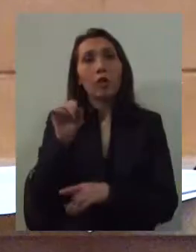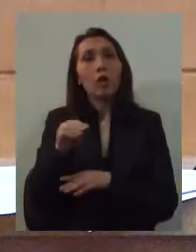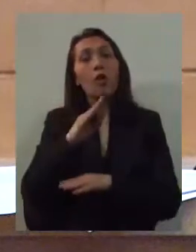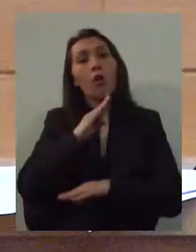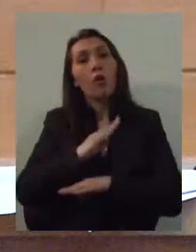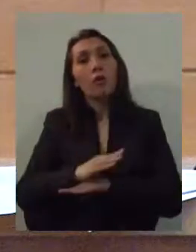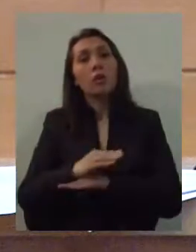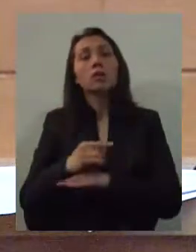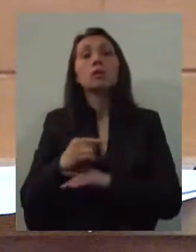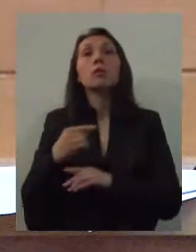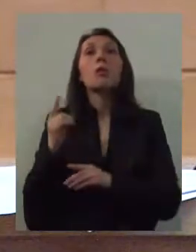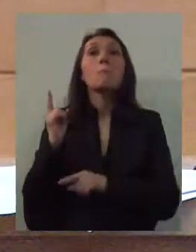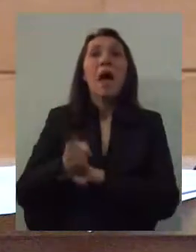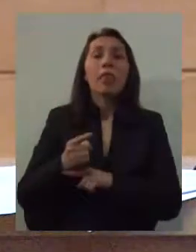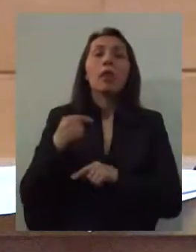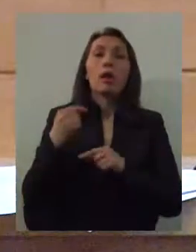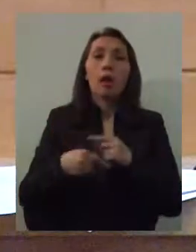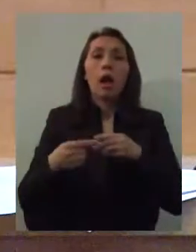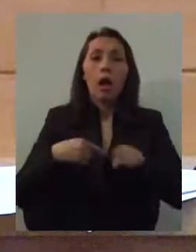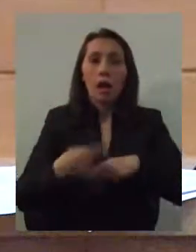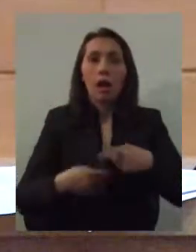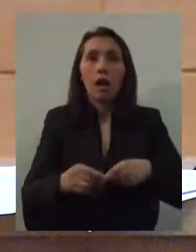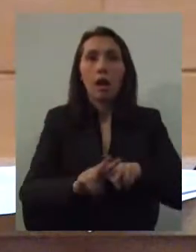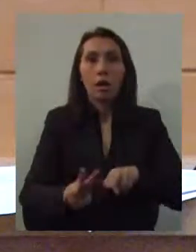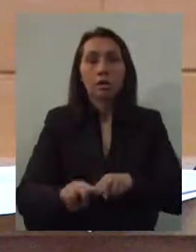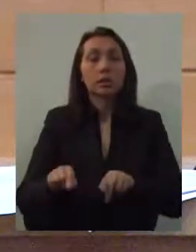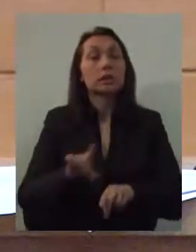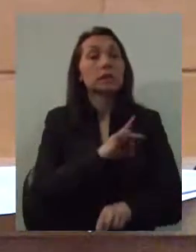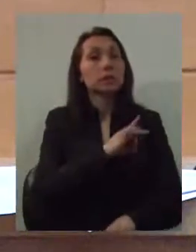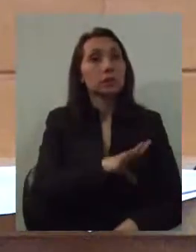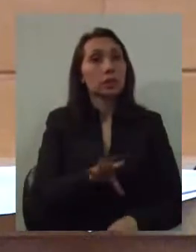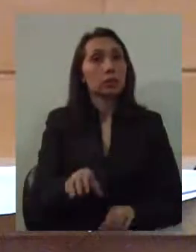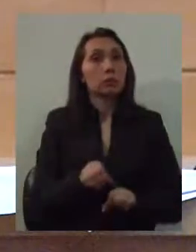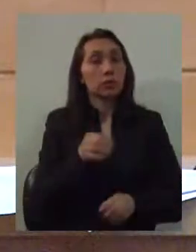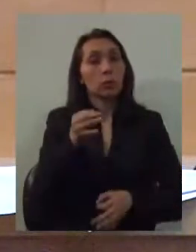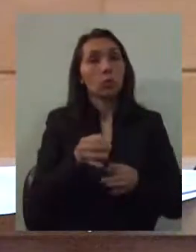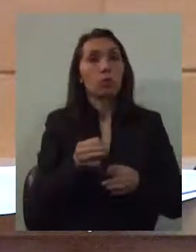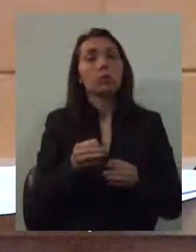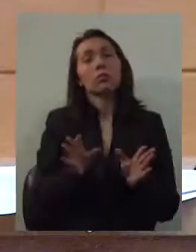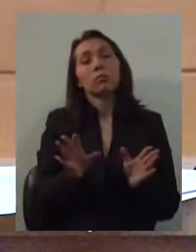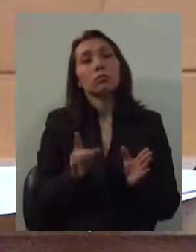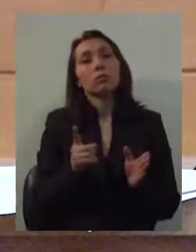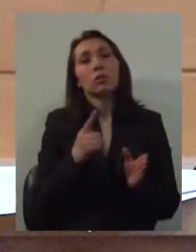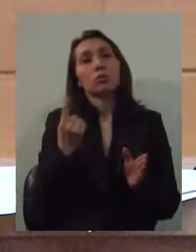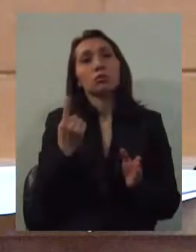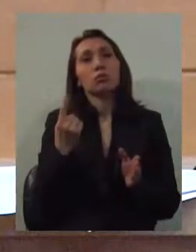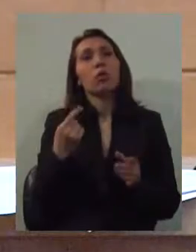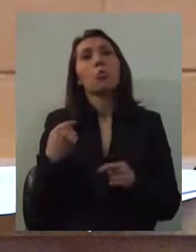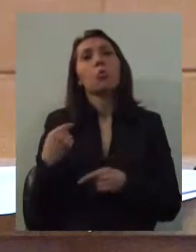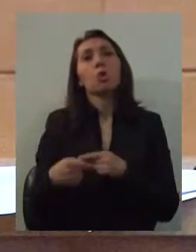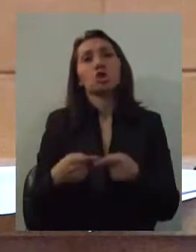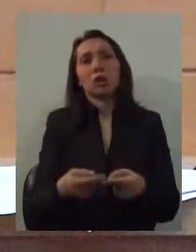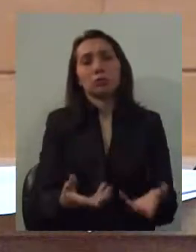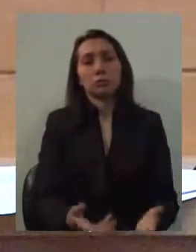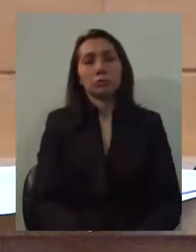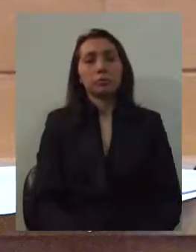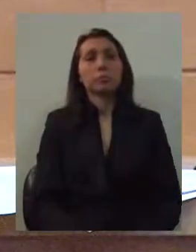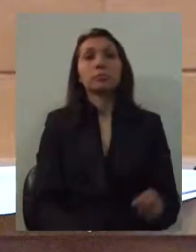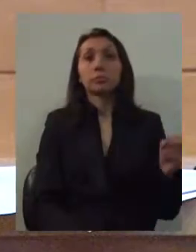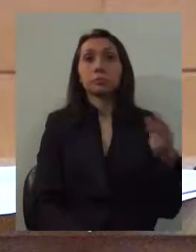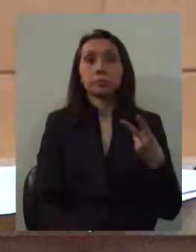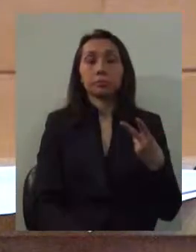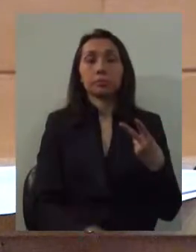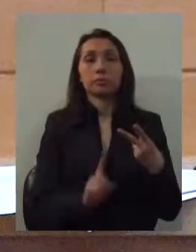de procedimiento a que haya debido sujetarse en Chile la sustanciación del juicio, porque esa es una cuestión netamente procesal.